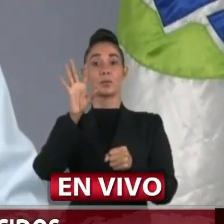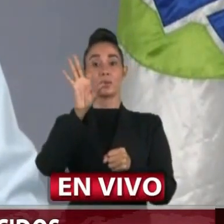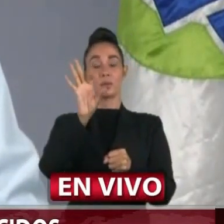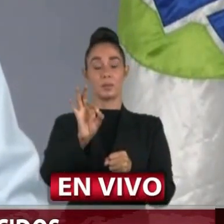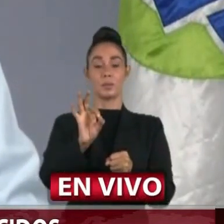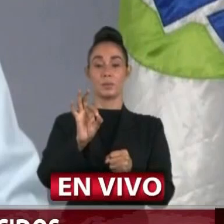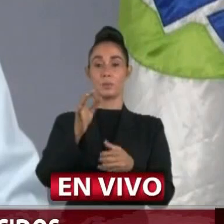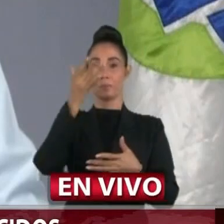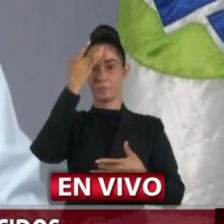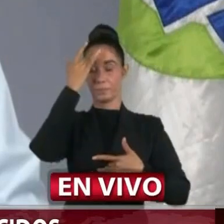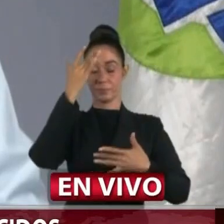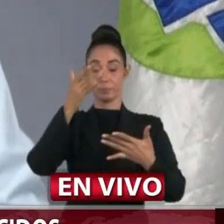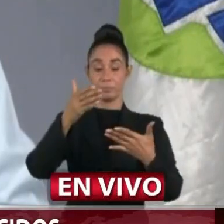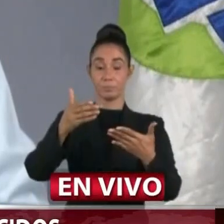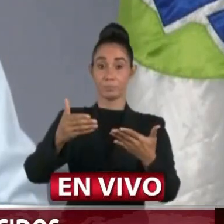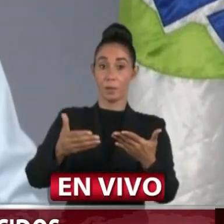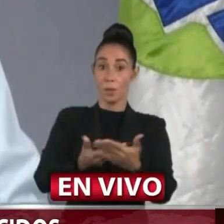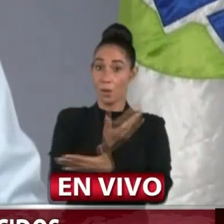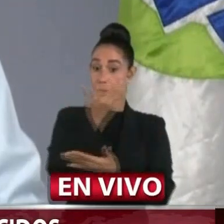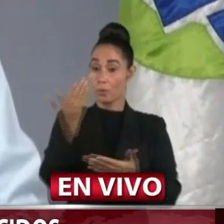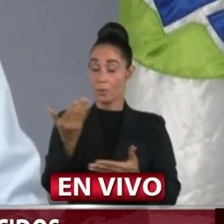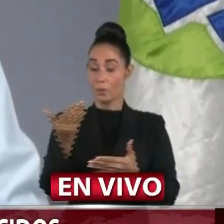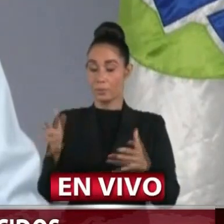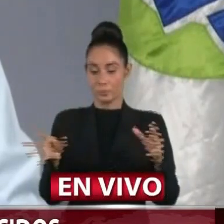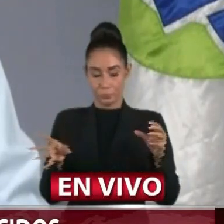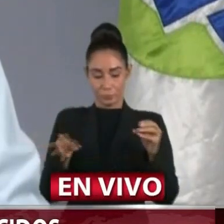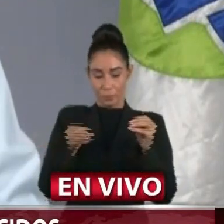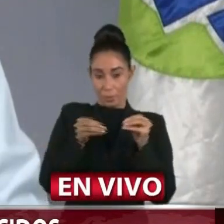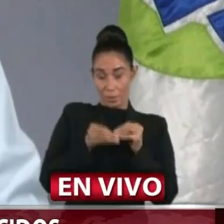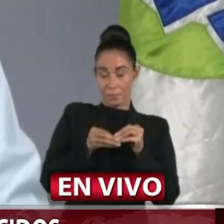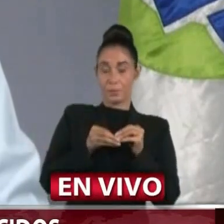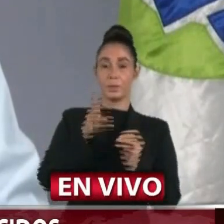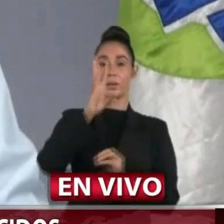209 casos nuevos, con un acumulado de